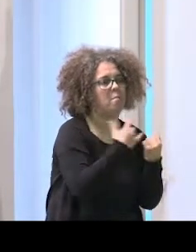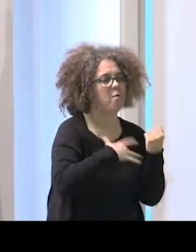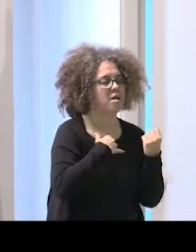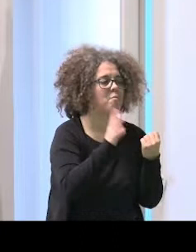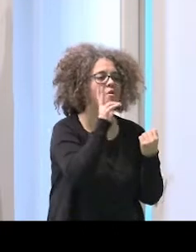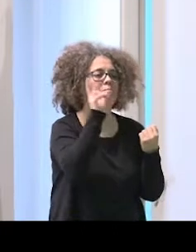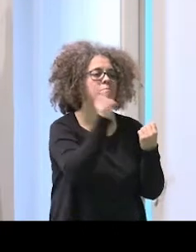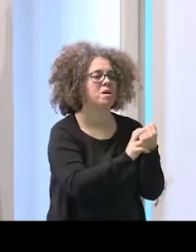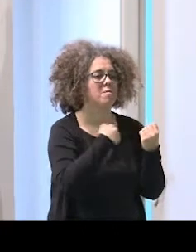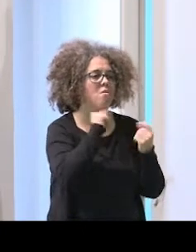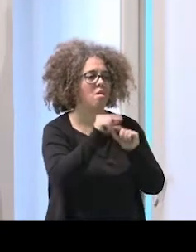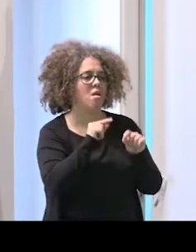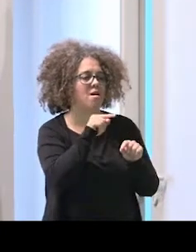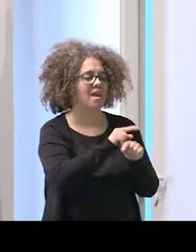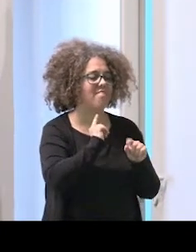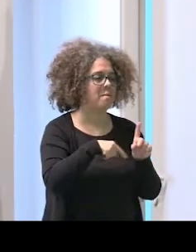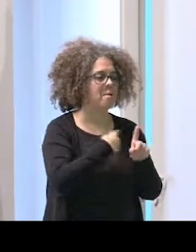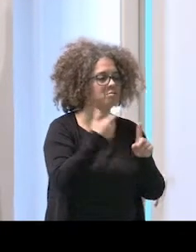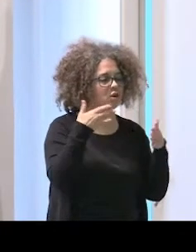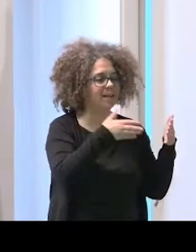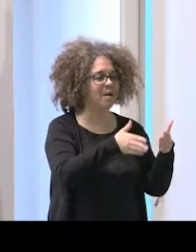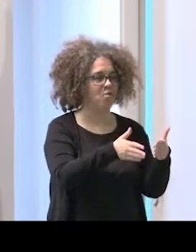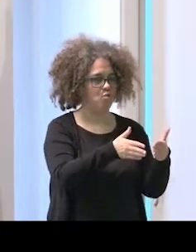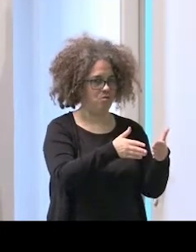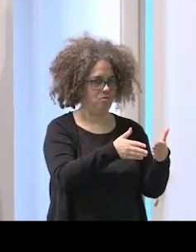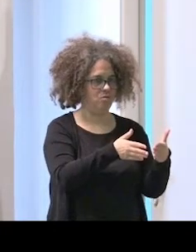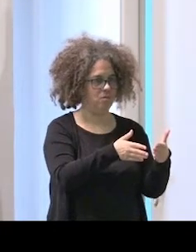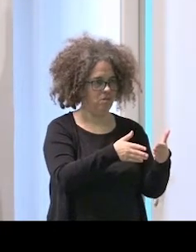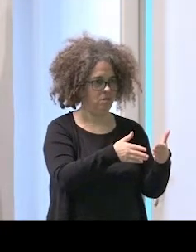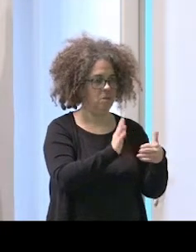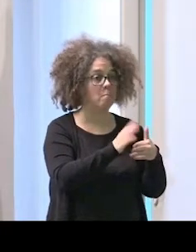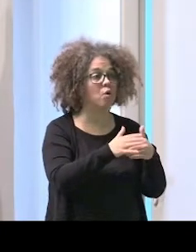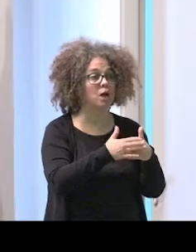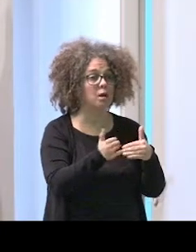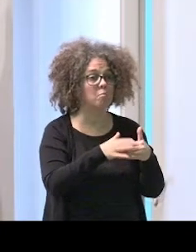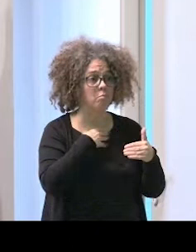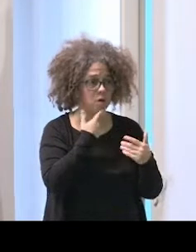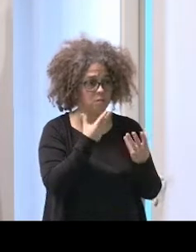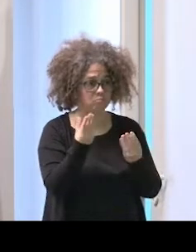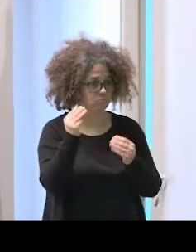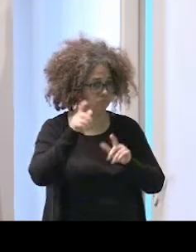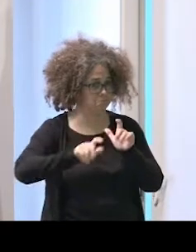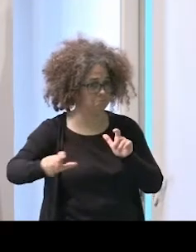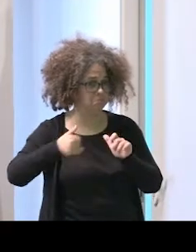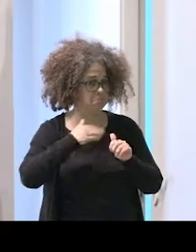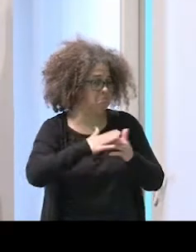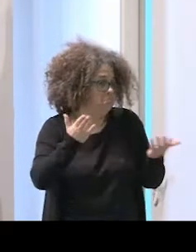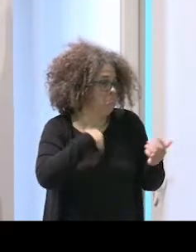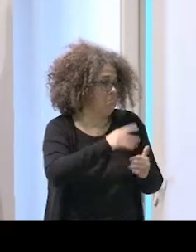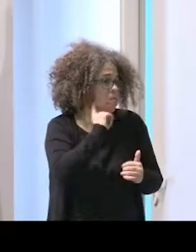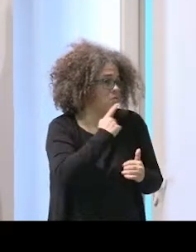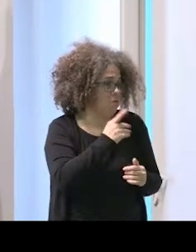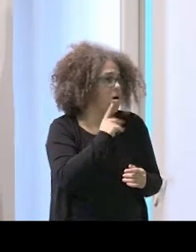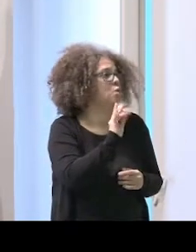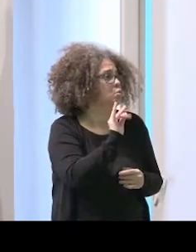por un programa de cribado dirigido, ¿vale? ¿Por qué? Pues porque, como ha dicho Faustino, hay niños que tienen sorderas leves moderadas que van a pasar el